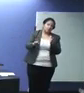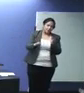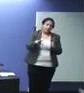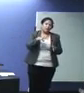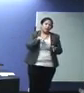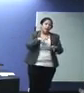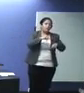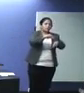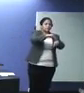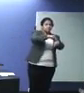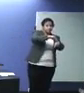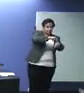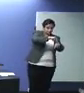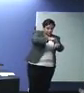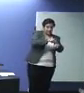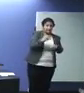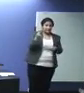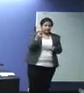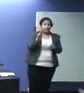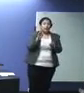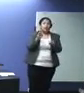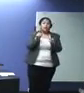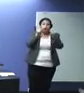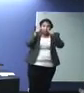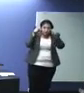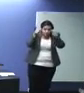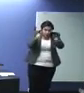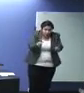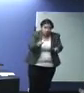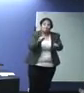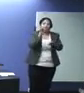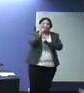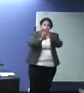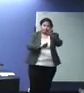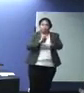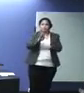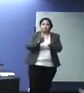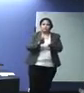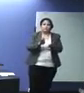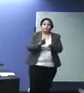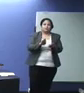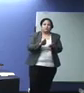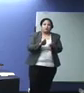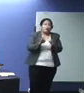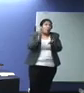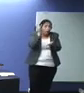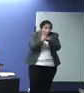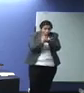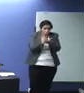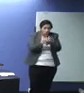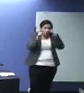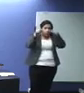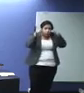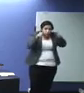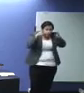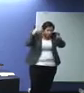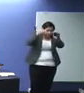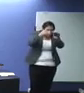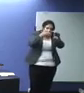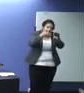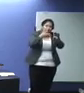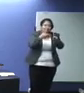deben cubrir, y el hecho de hacer el énfasis solo en un foco hace que perdamos otras